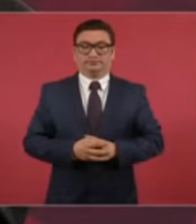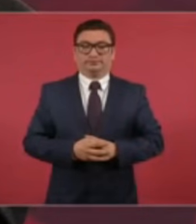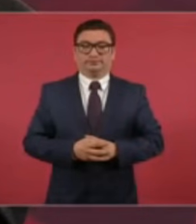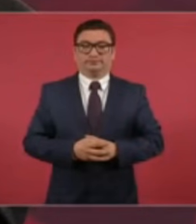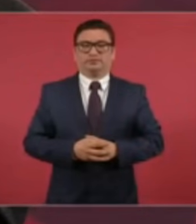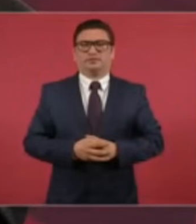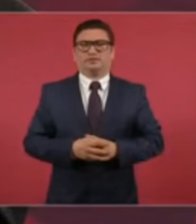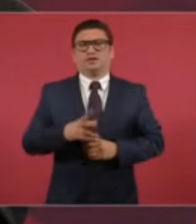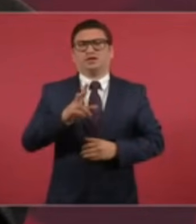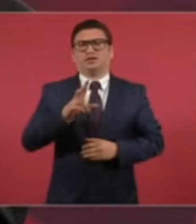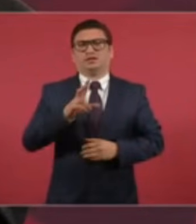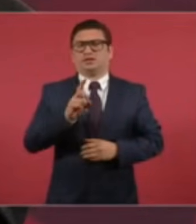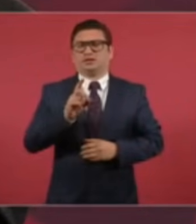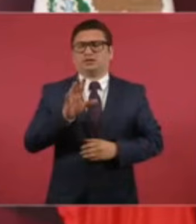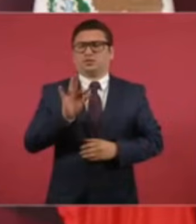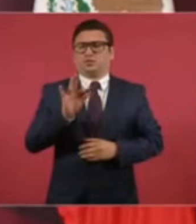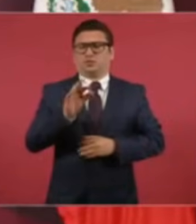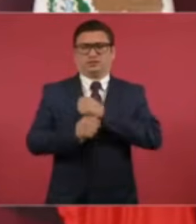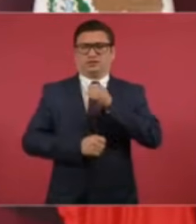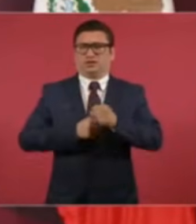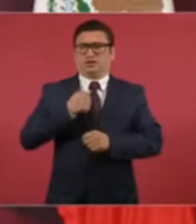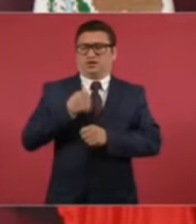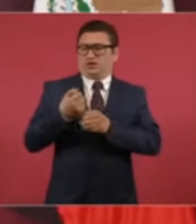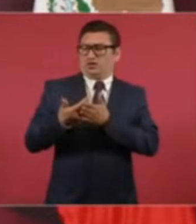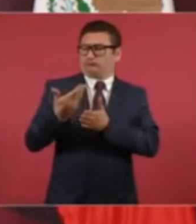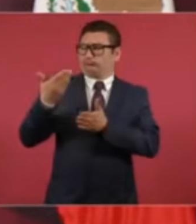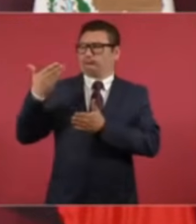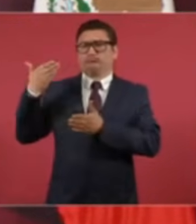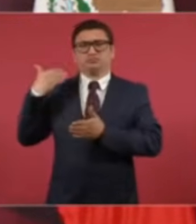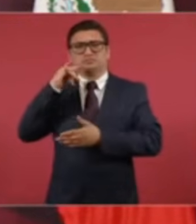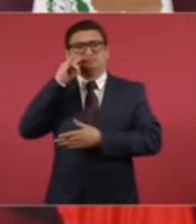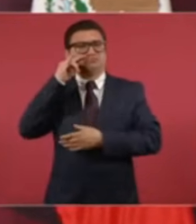30, 40 años, no se había visto.